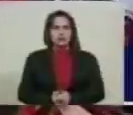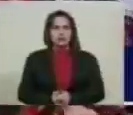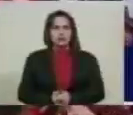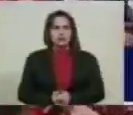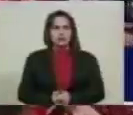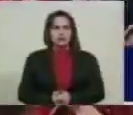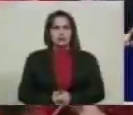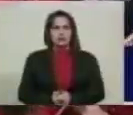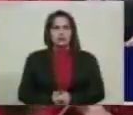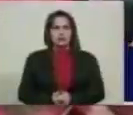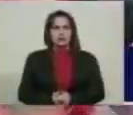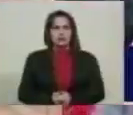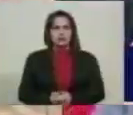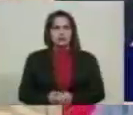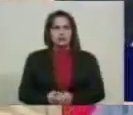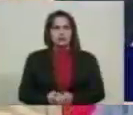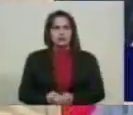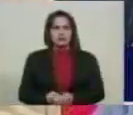la calidad